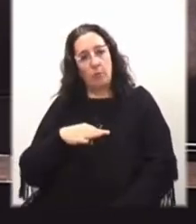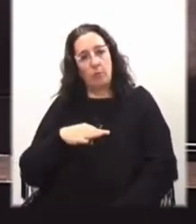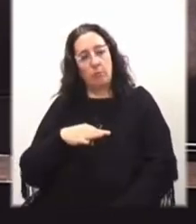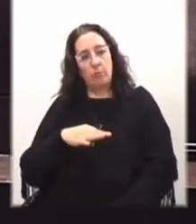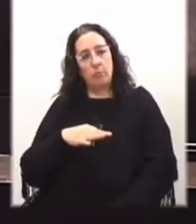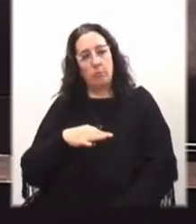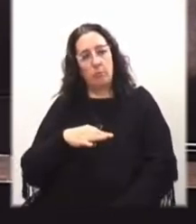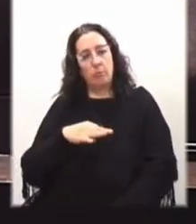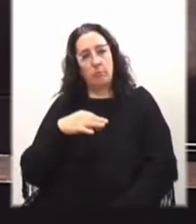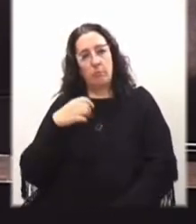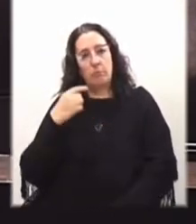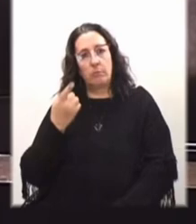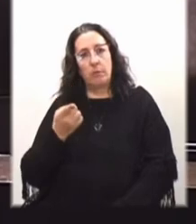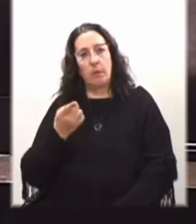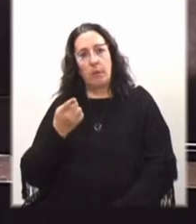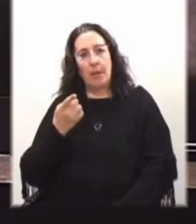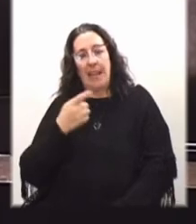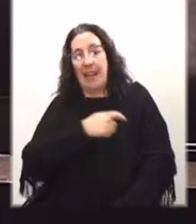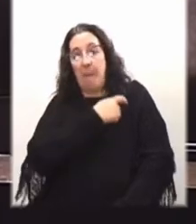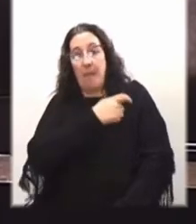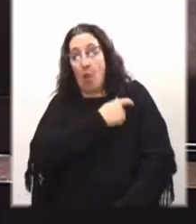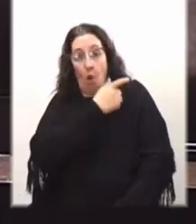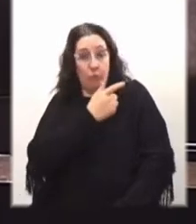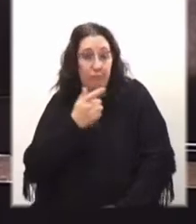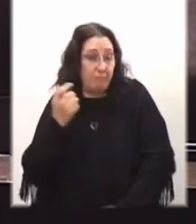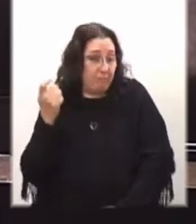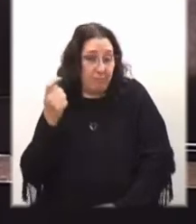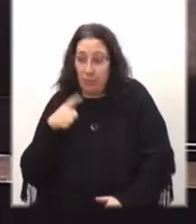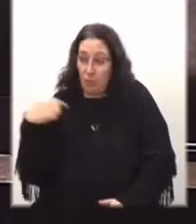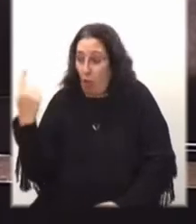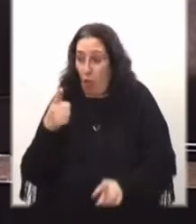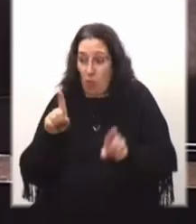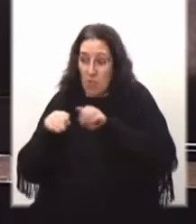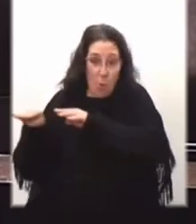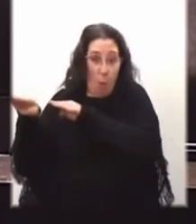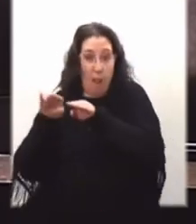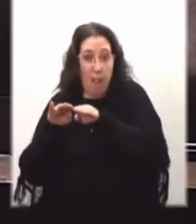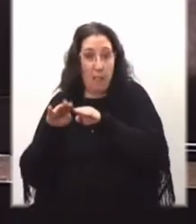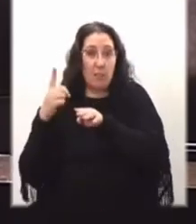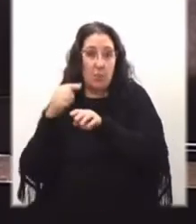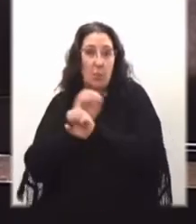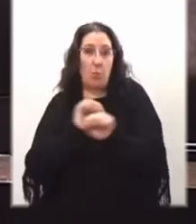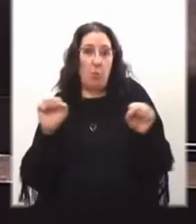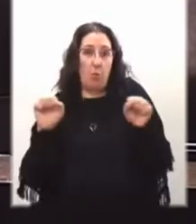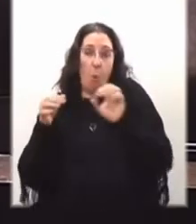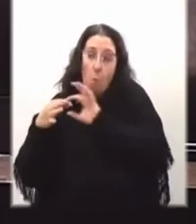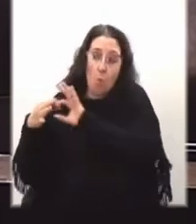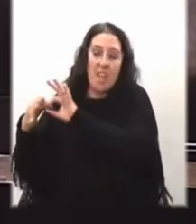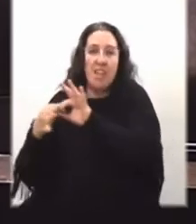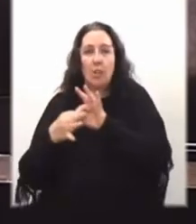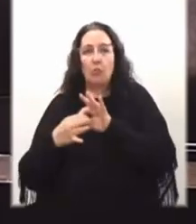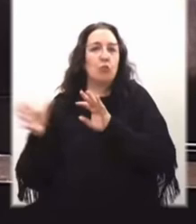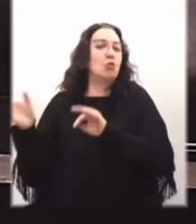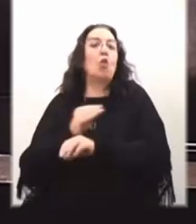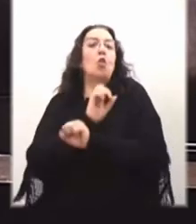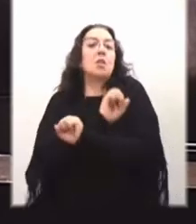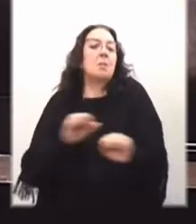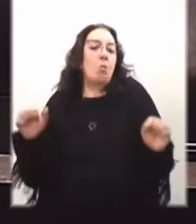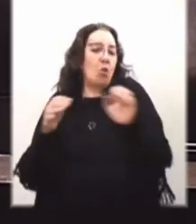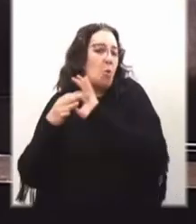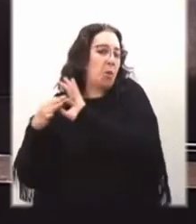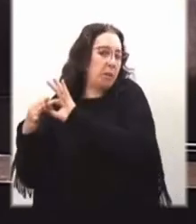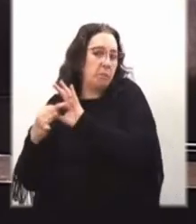un enemigo común que era muy poderoso, tuvimos la capacidad de unir todo lo unible y de